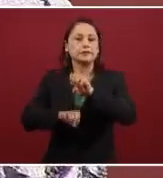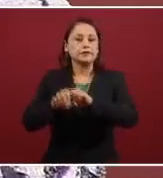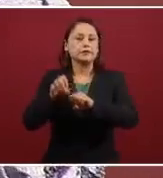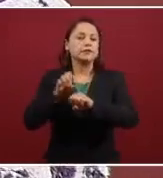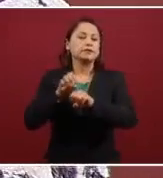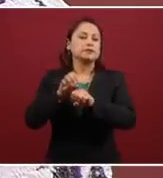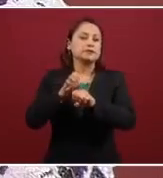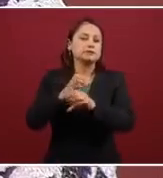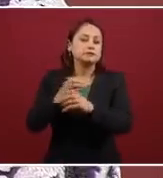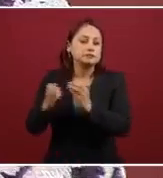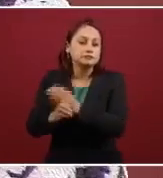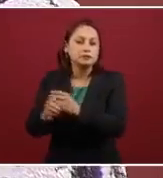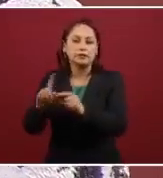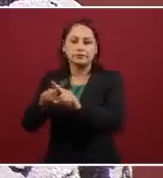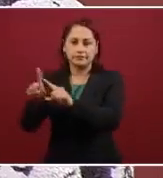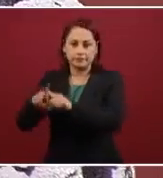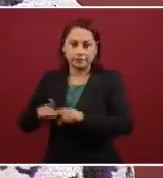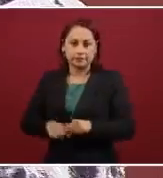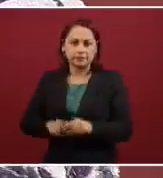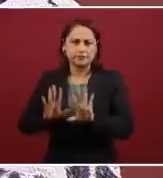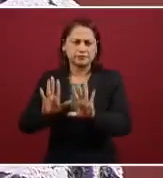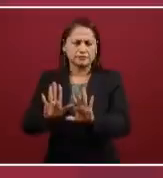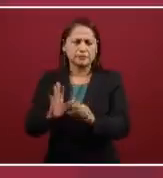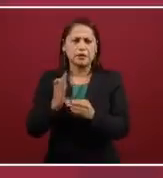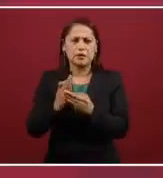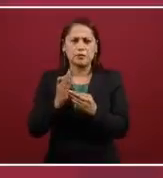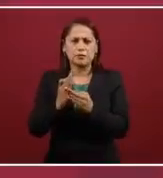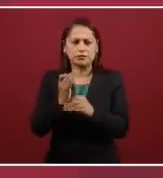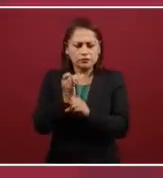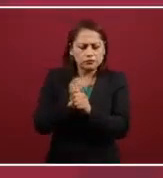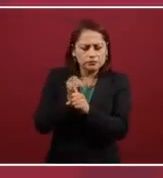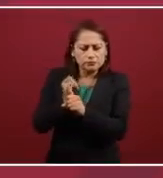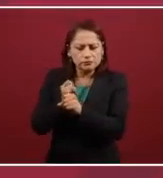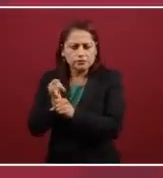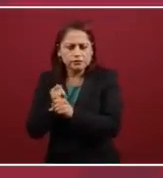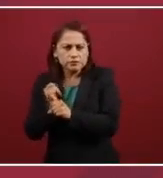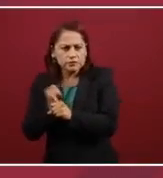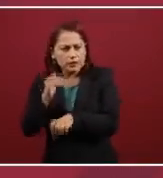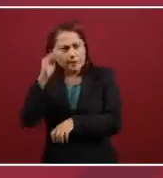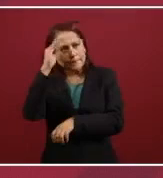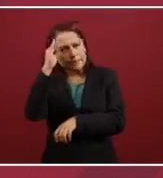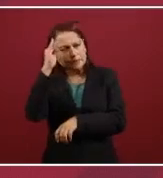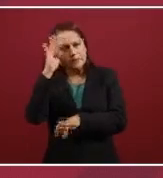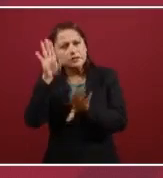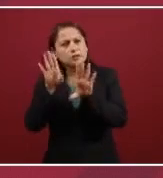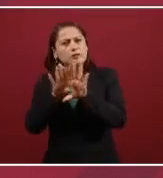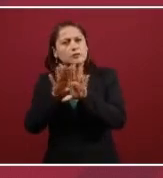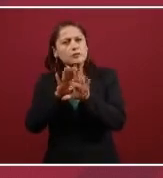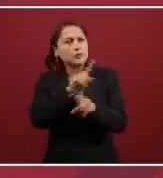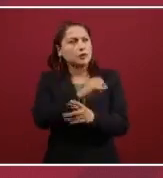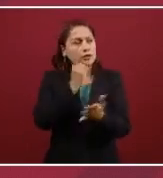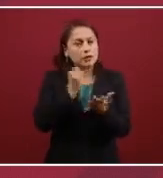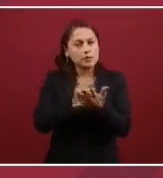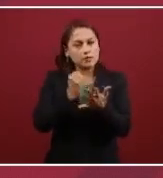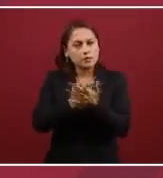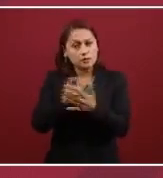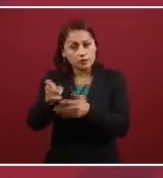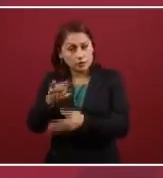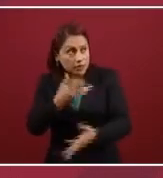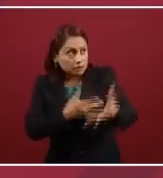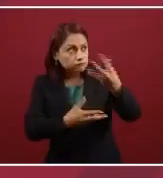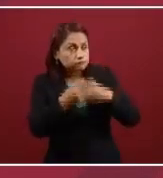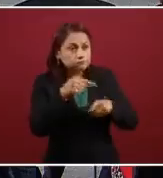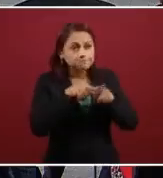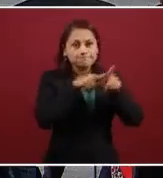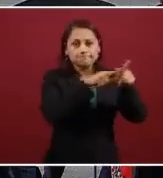hacer el estimado y ver cómo ese arancel les permite o no seguir siendo competitivos en el mercado estadounidense,